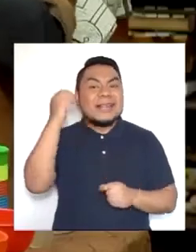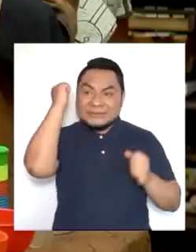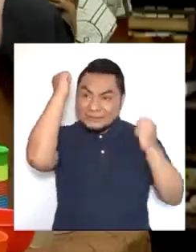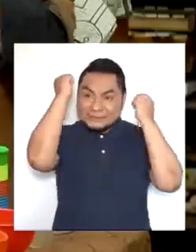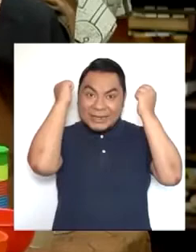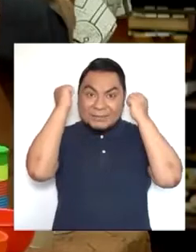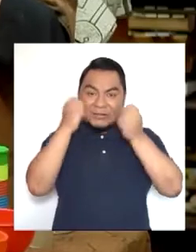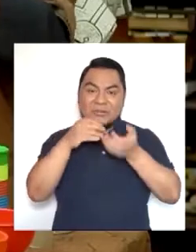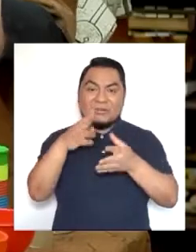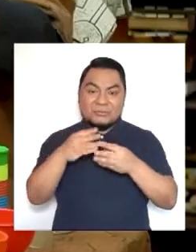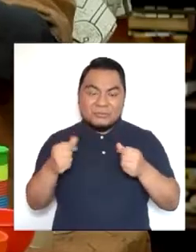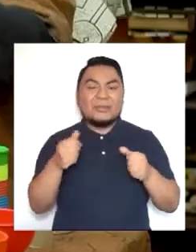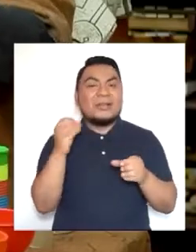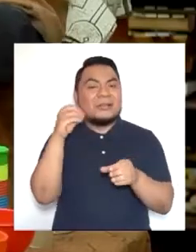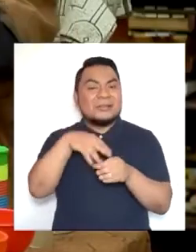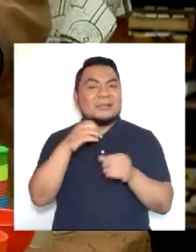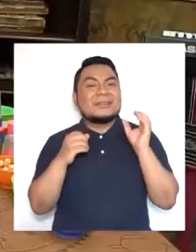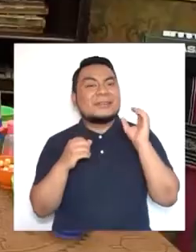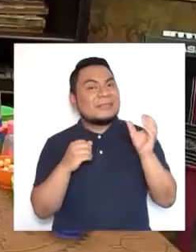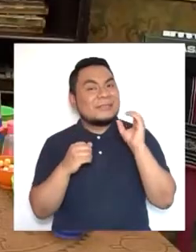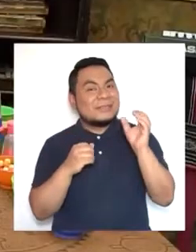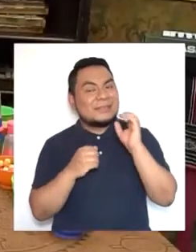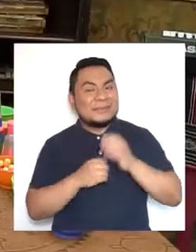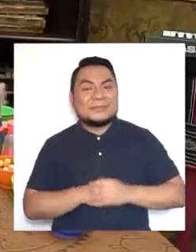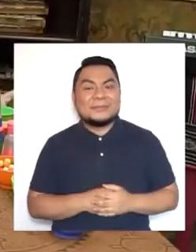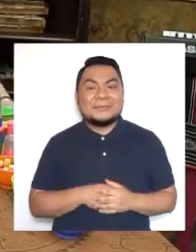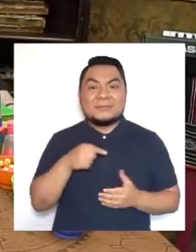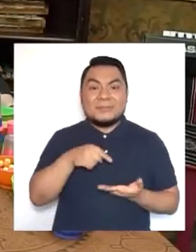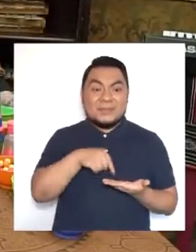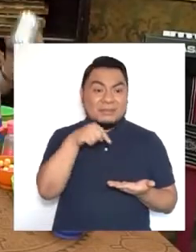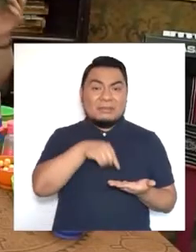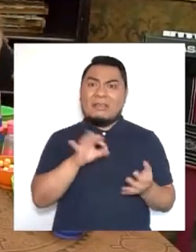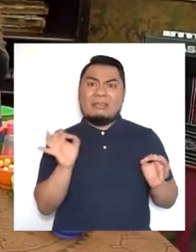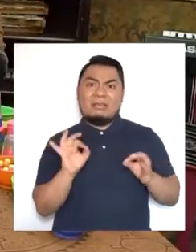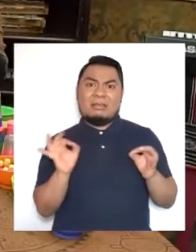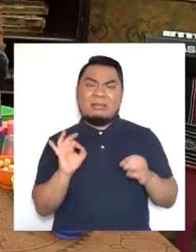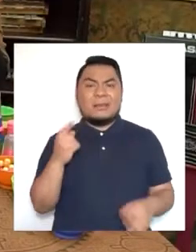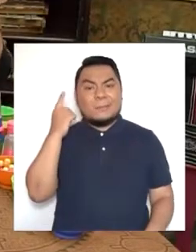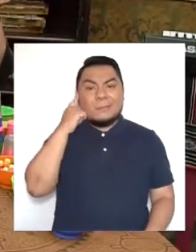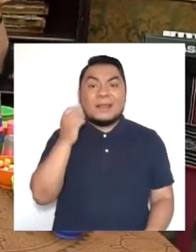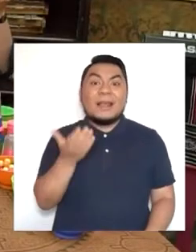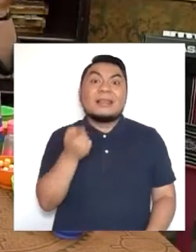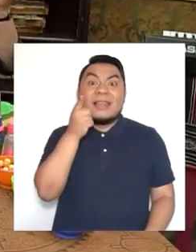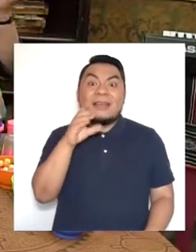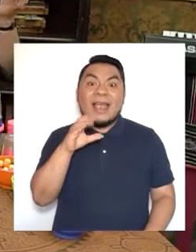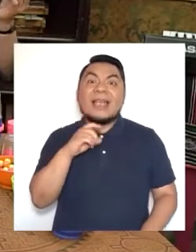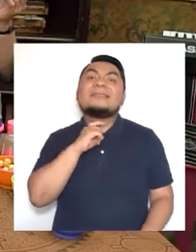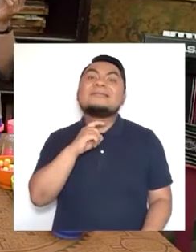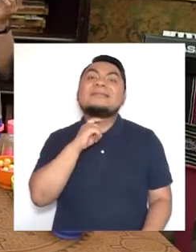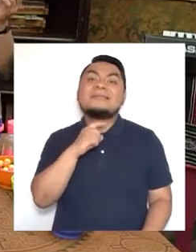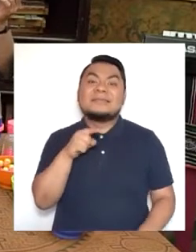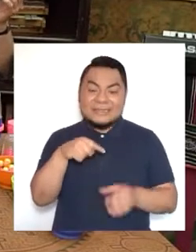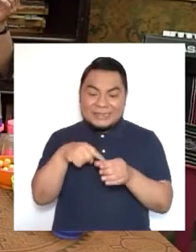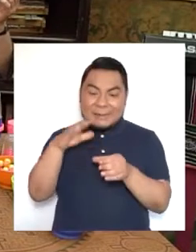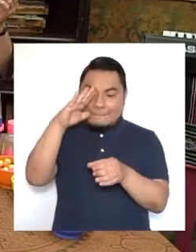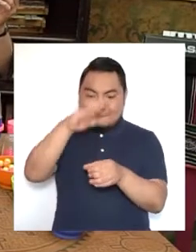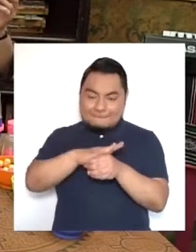también te sirve. Y si no tengo este envase, a lo mejor hay una lata que la puedo